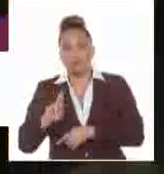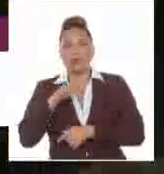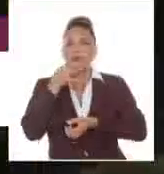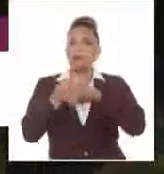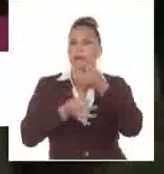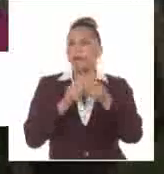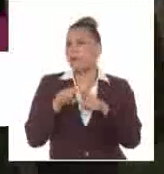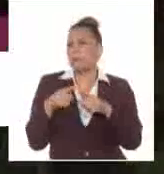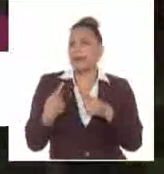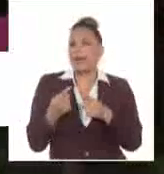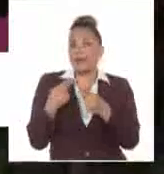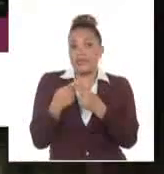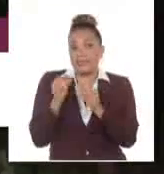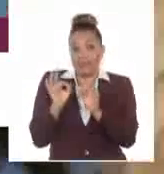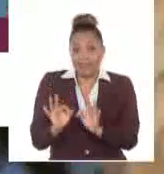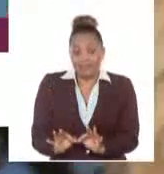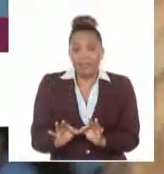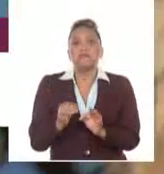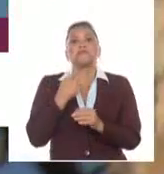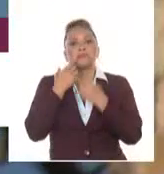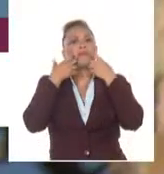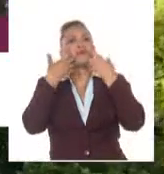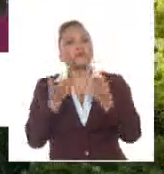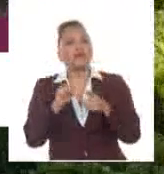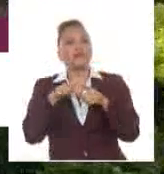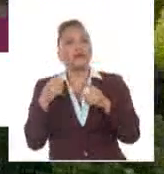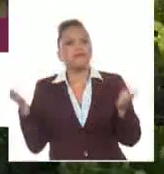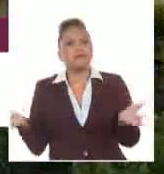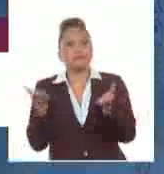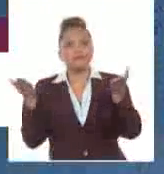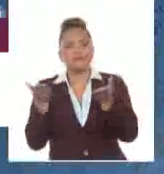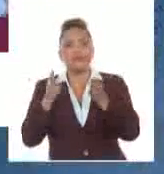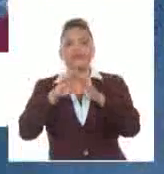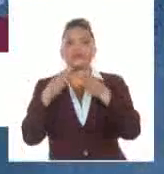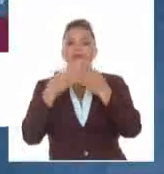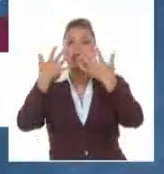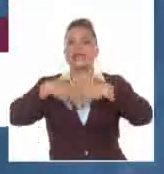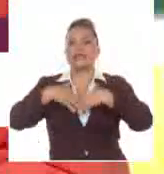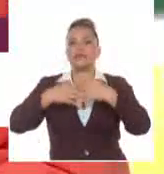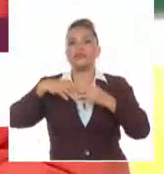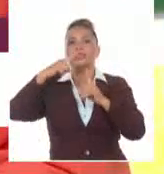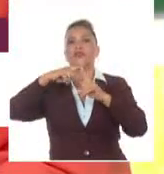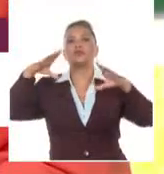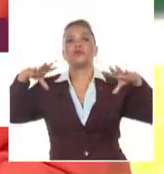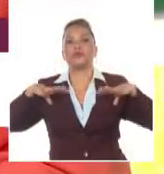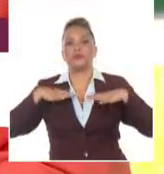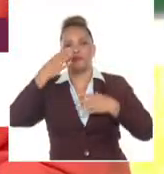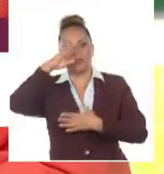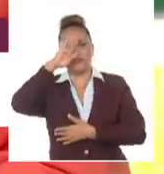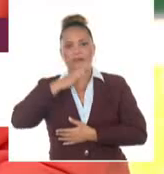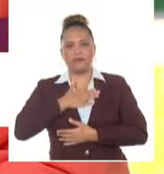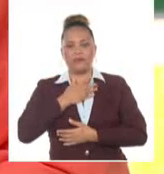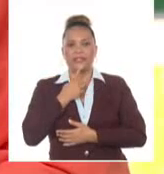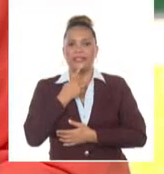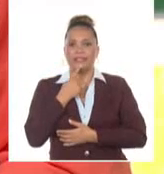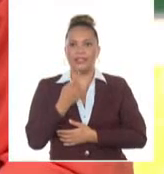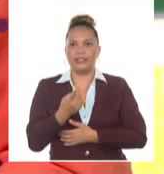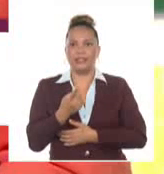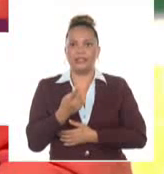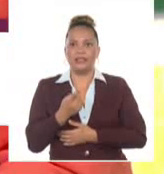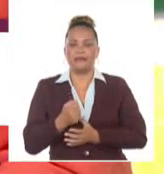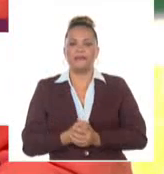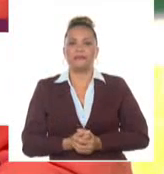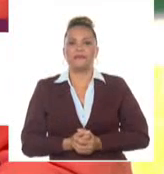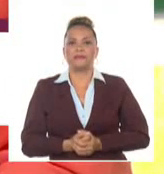un evento como Turnat es valioso para promover la gestión de la industria turística cubana. Es que no podemos hablar de turismo de